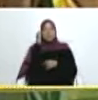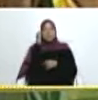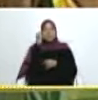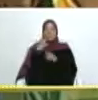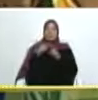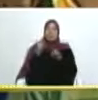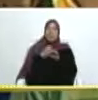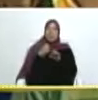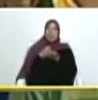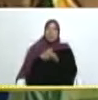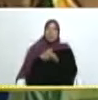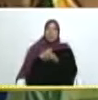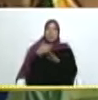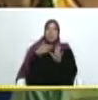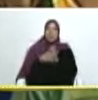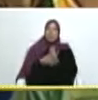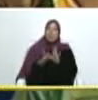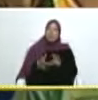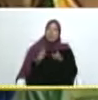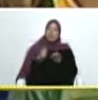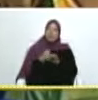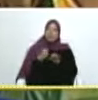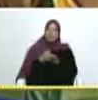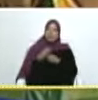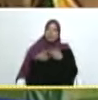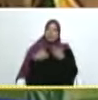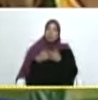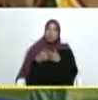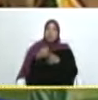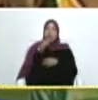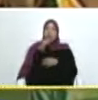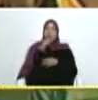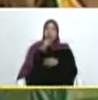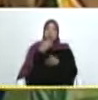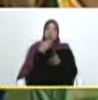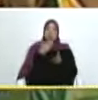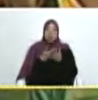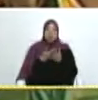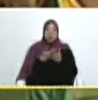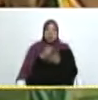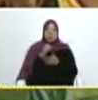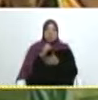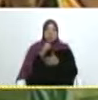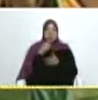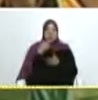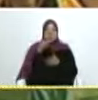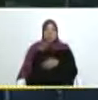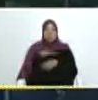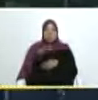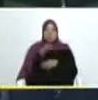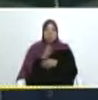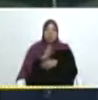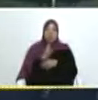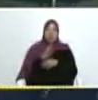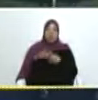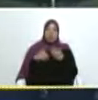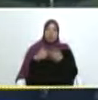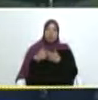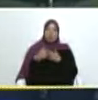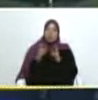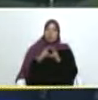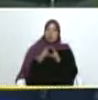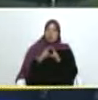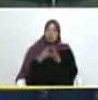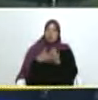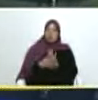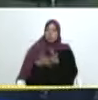ha sido este método que nos ha permitido ir filtrando, gracias a palabras clave, gracias a palabras que más se repiten, palabras conocidas, que